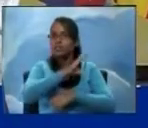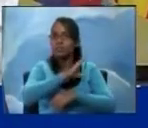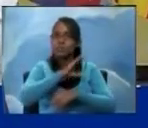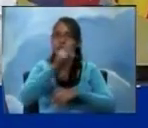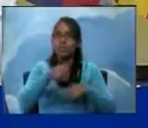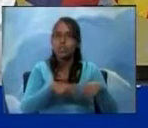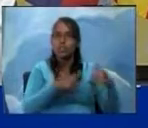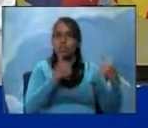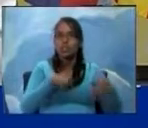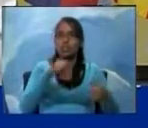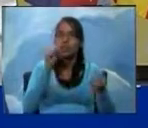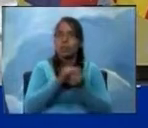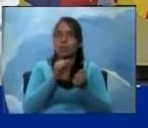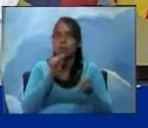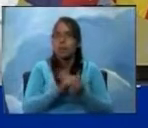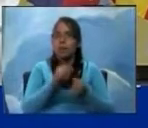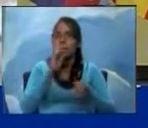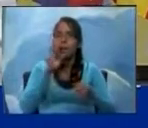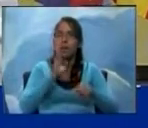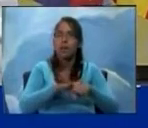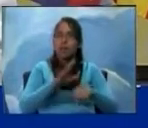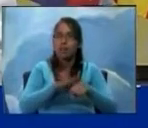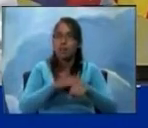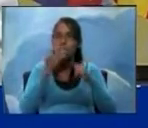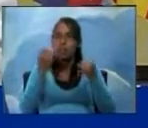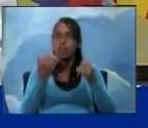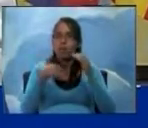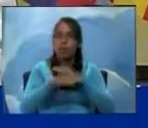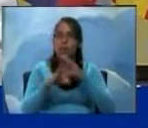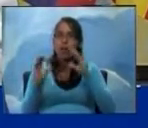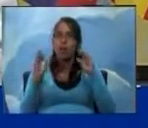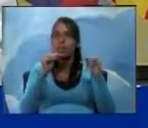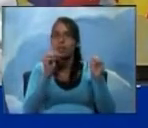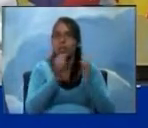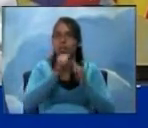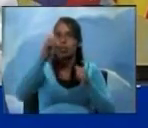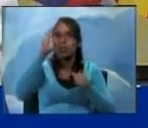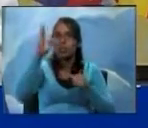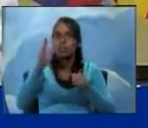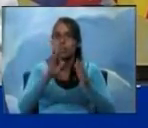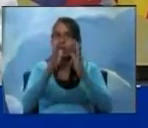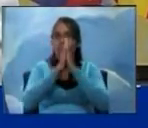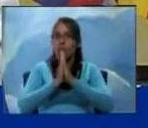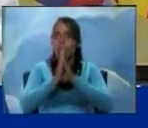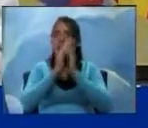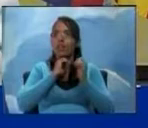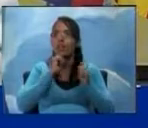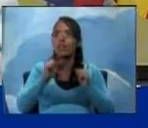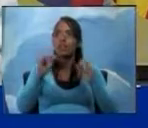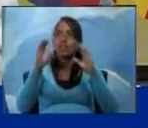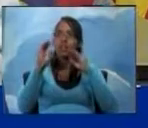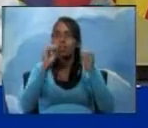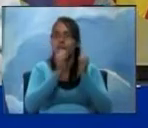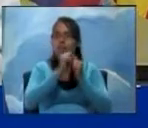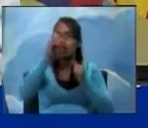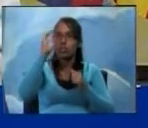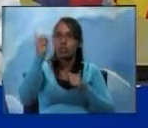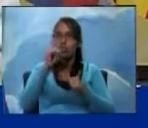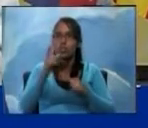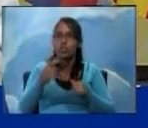de piedra, ese corazón pecaminoso, y vamos a hablar con Dios. Orar es hablar con Dios. No te avergüences